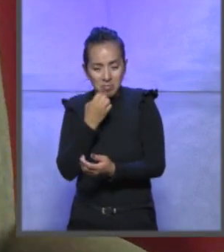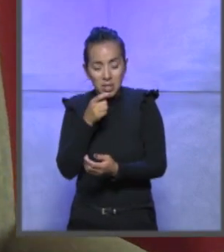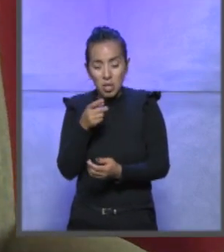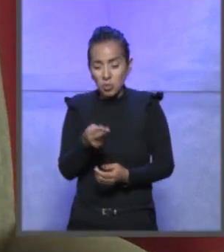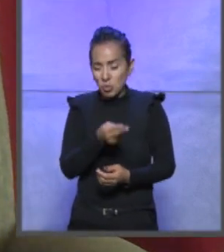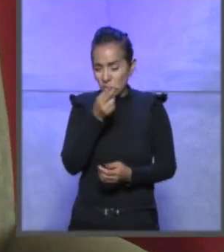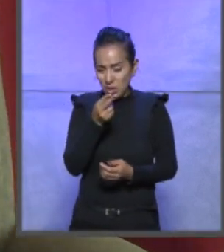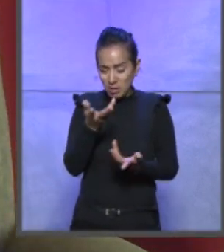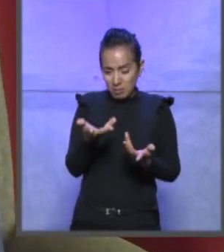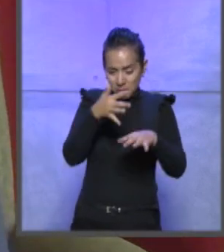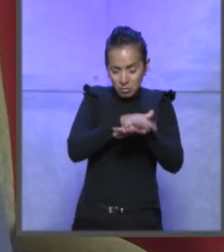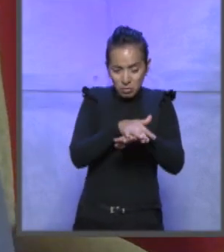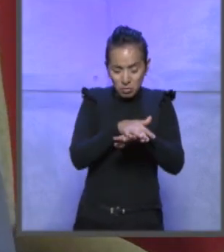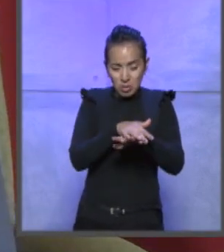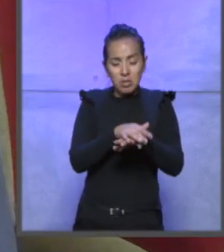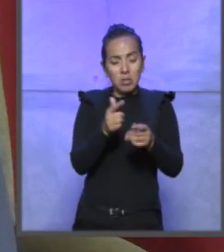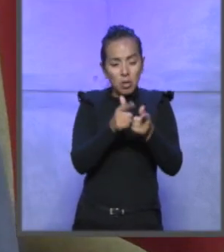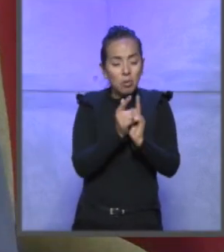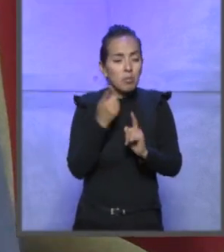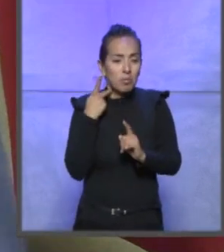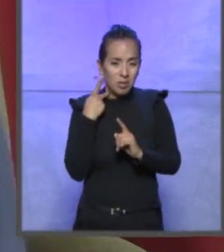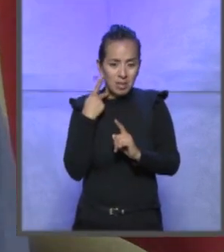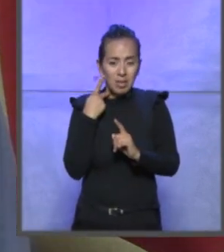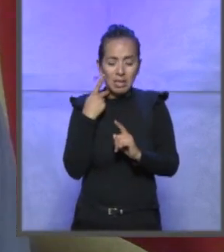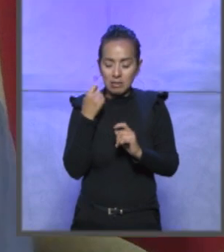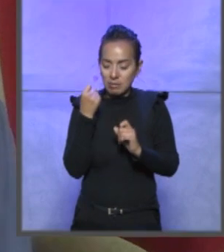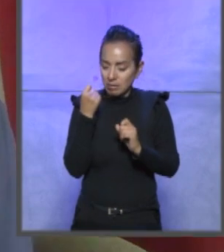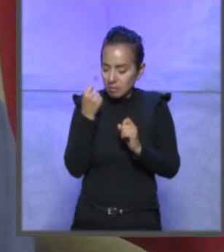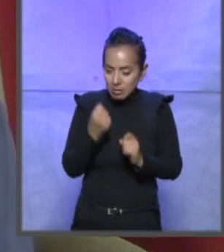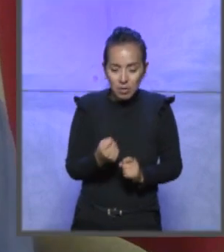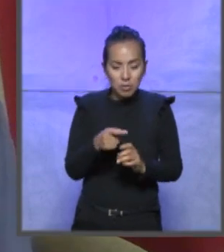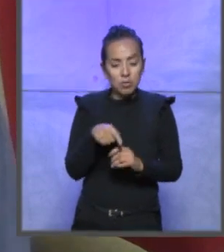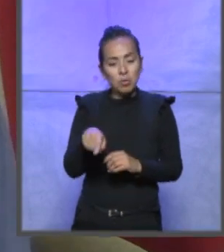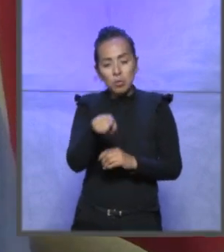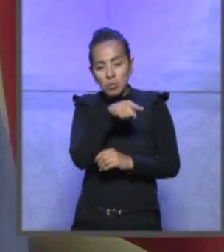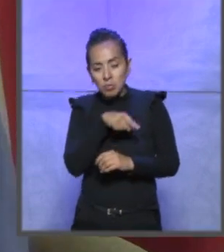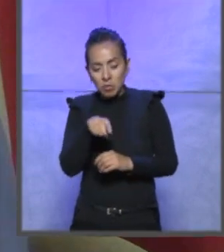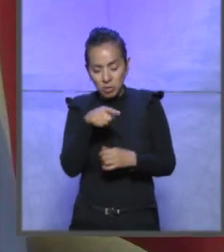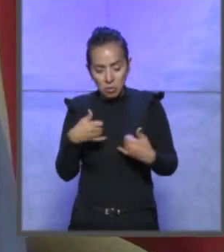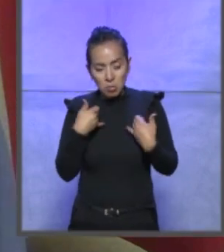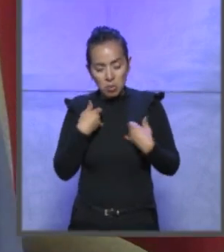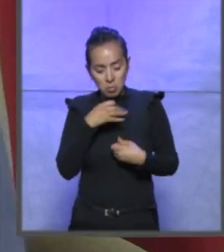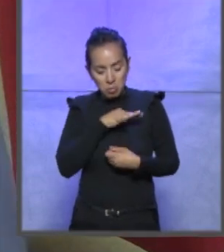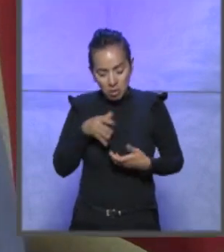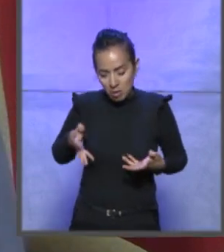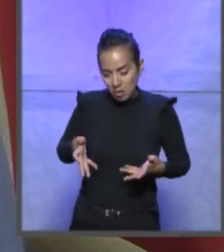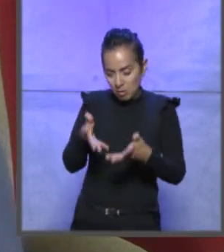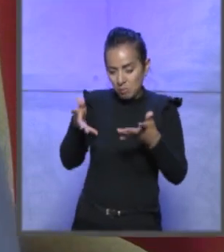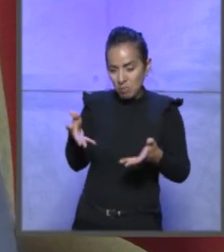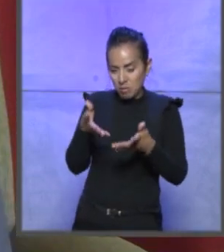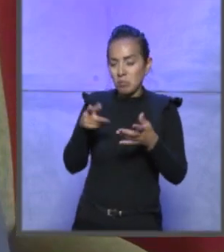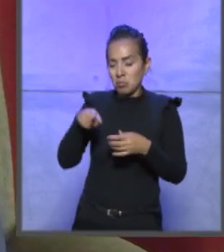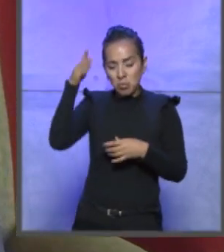incluyen, van a formar parte de partidos políticos, vayan con la seguridad de que ustedes pueden impulsar